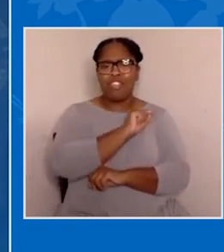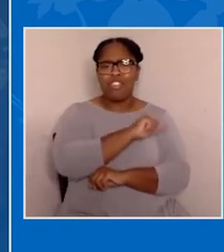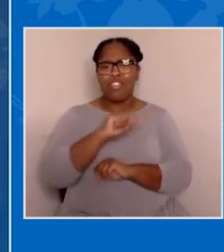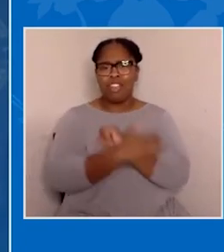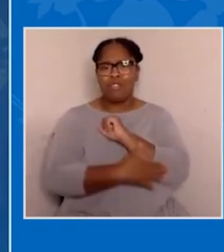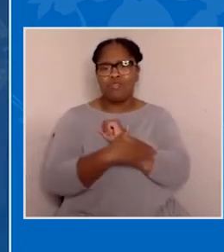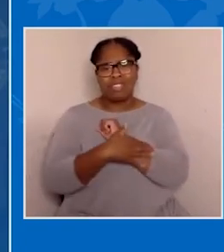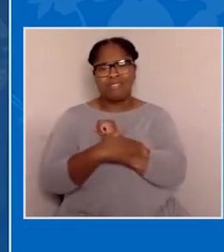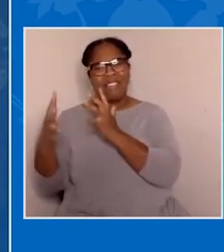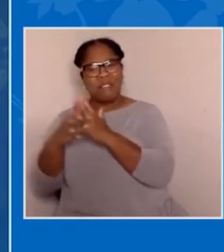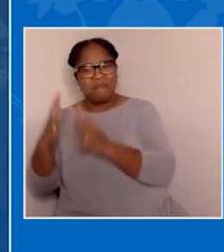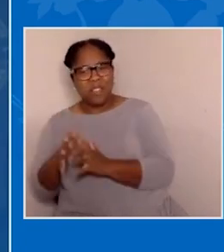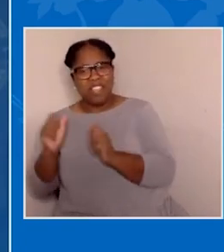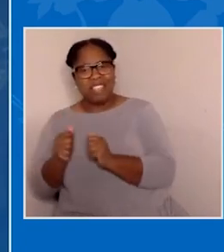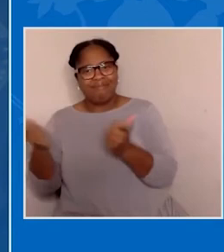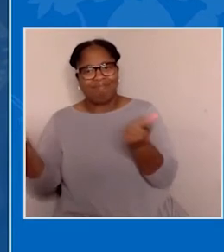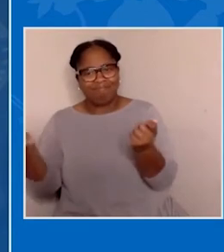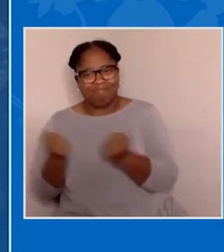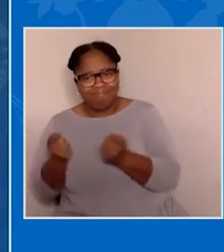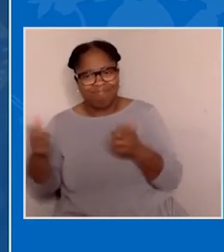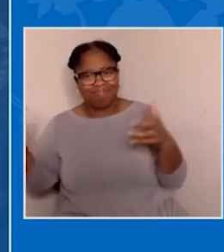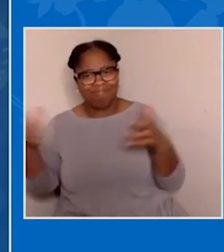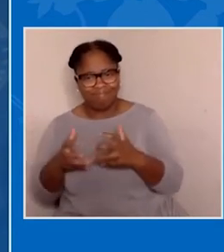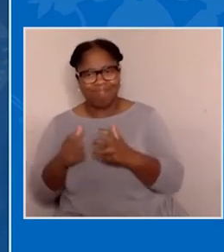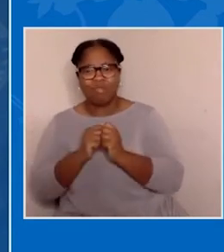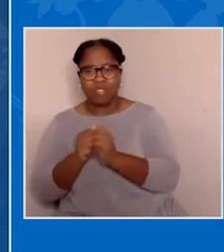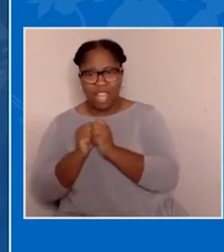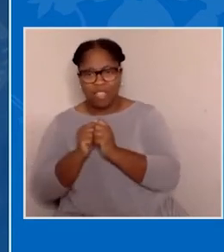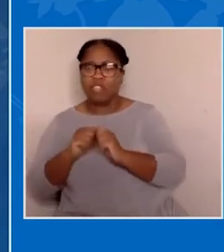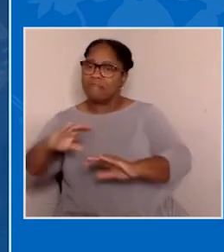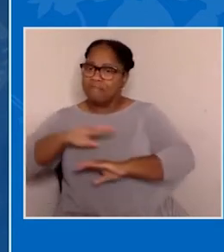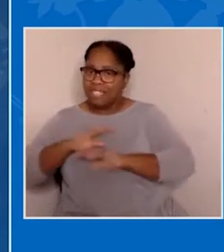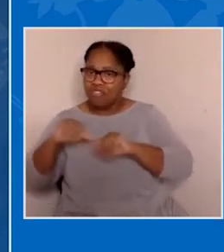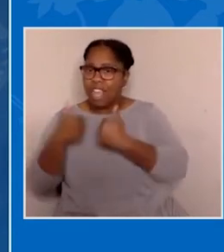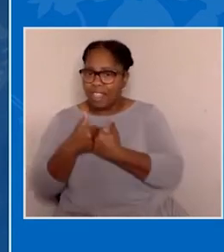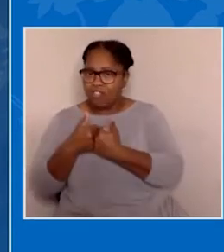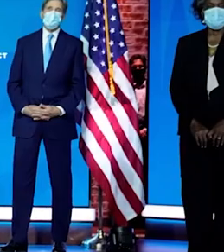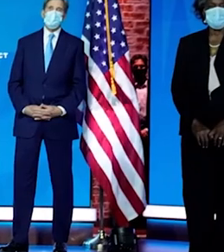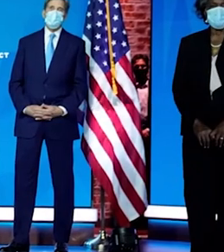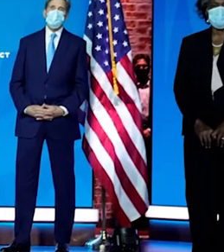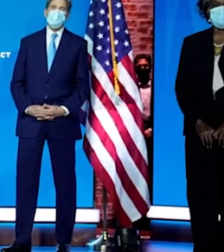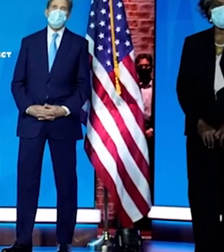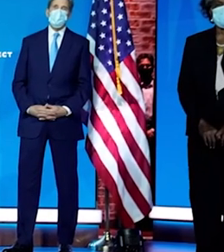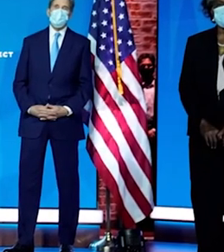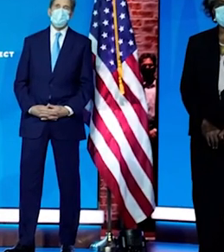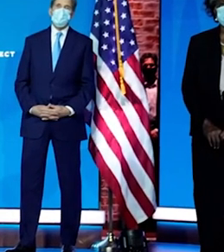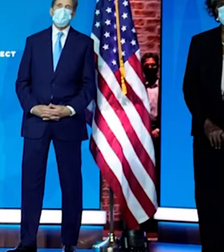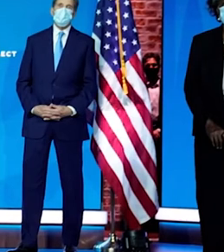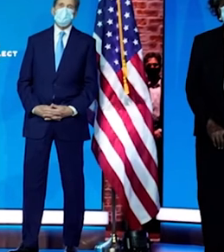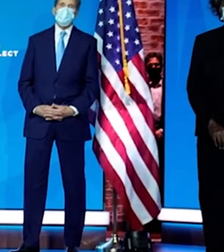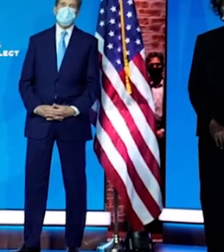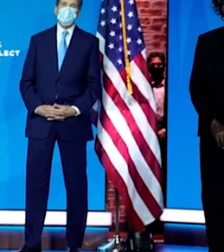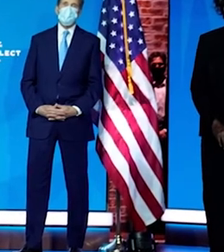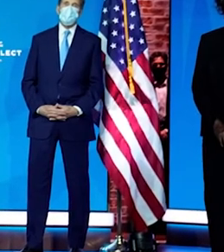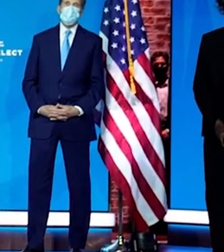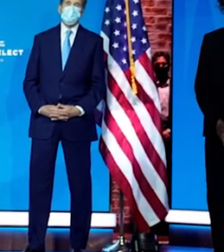otro país en la tierra para reunir a otros, para hacer frente a los desafíos de nuestro tiempo. Las historias personales de este